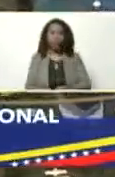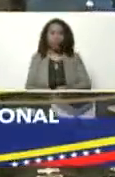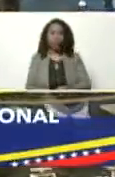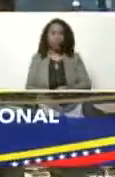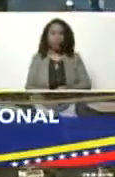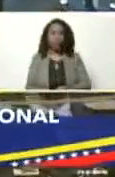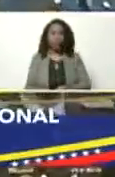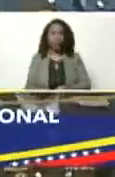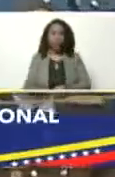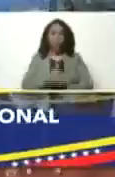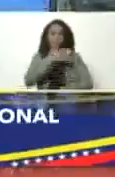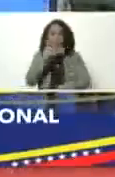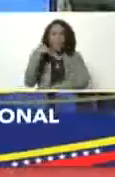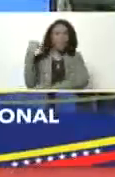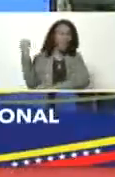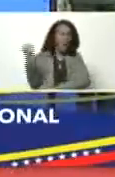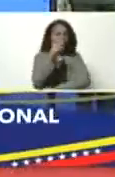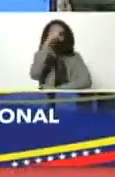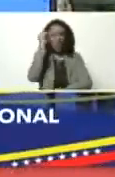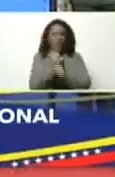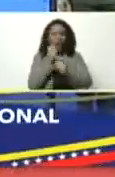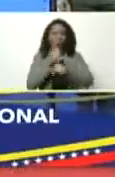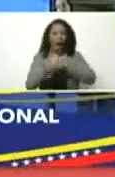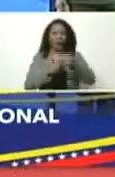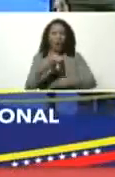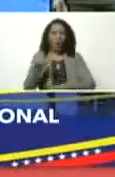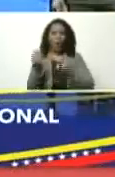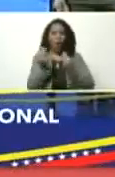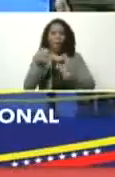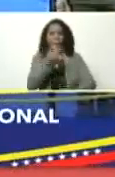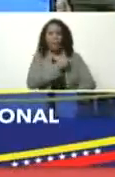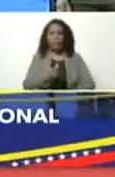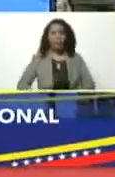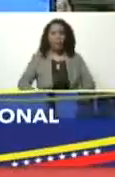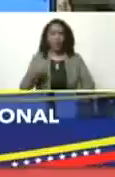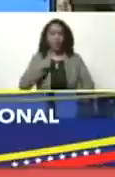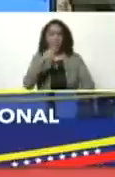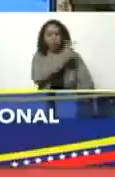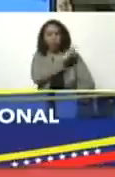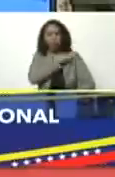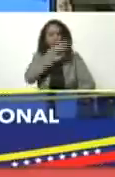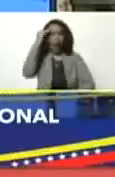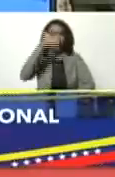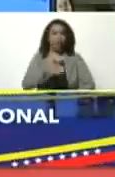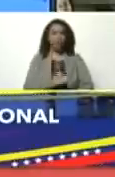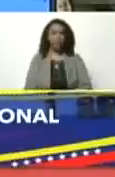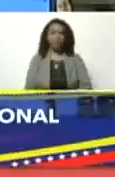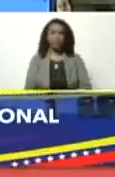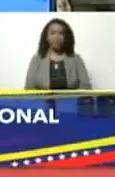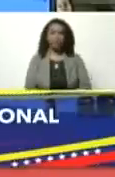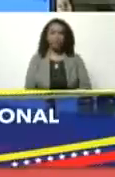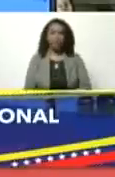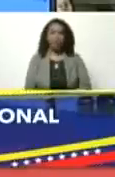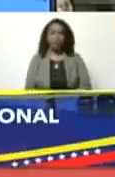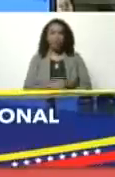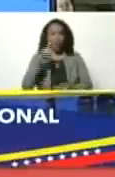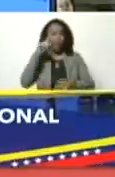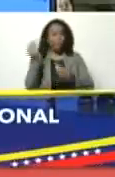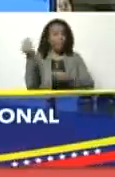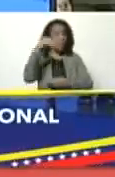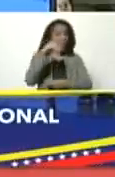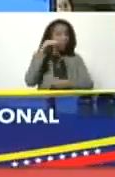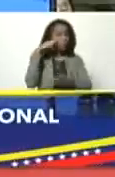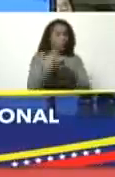han hecho el mejor trabajo que yo conozca como presidente y comandante en jefe. Y además demuestra